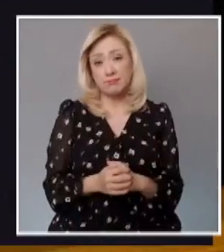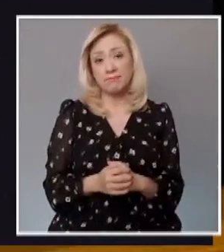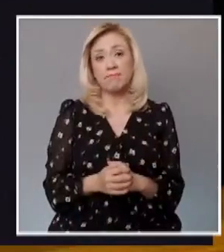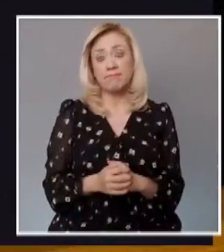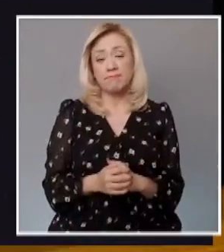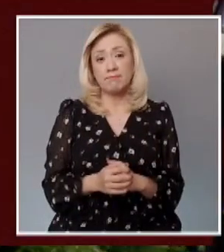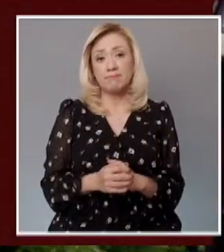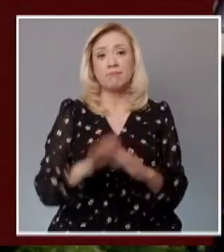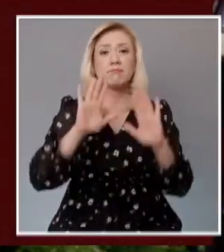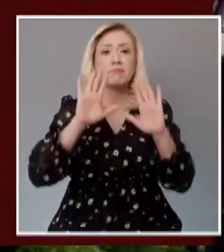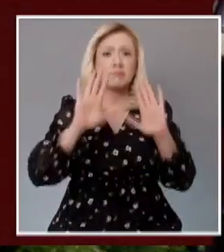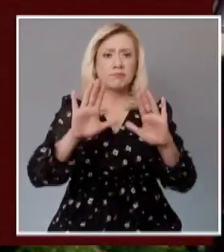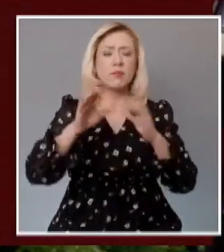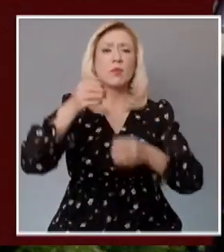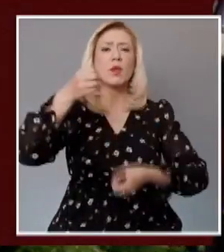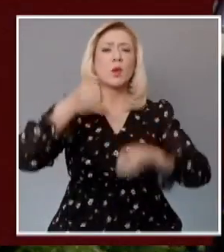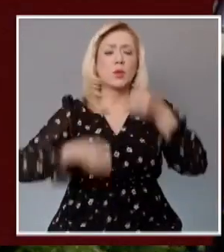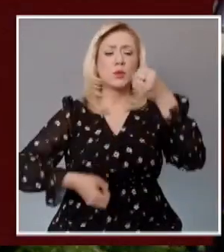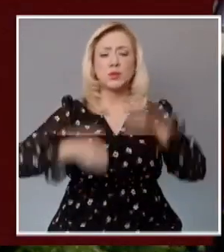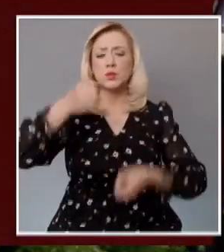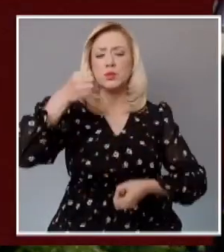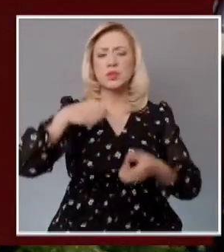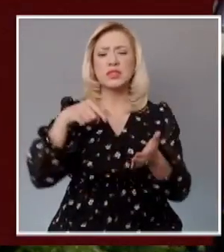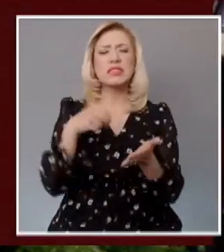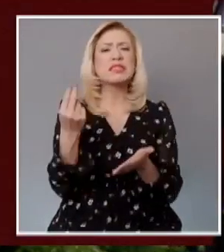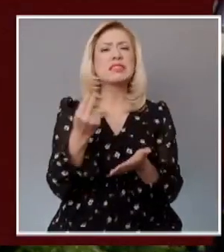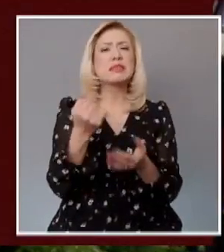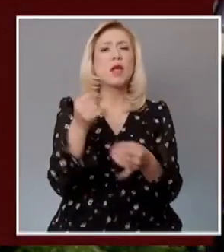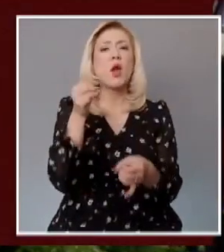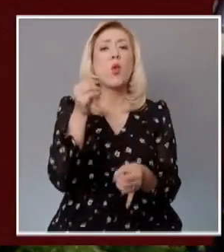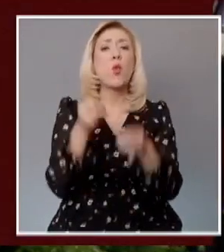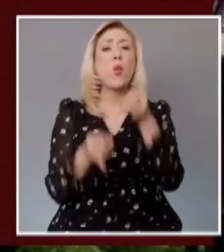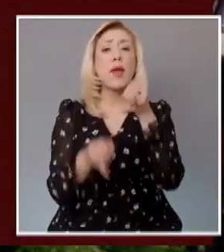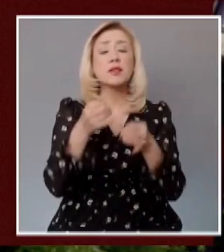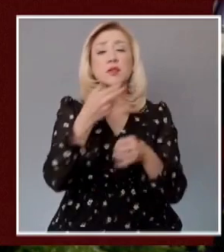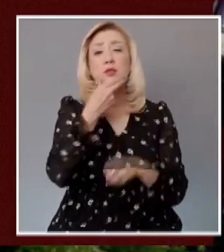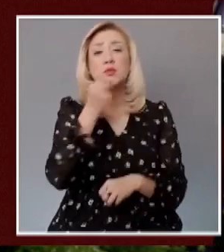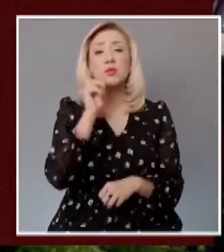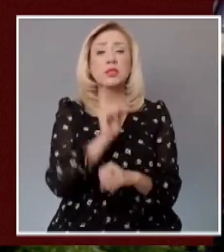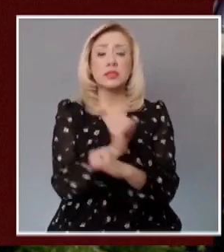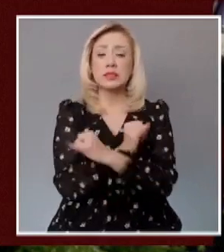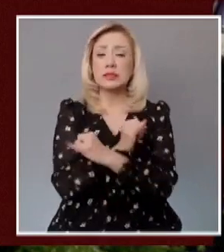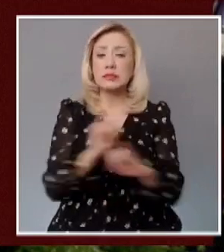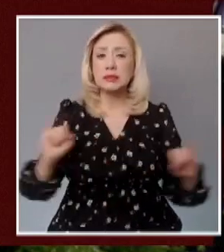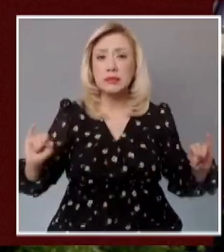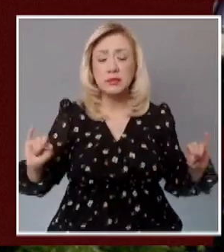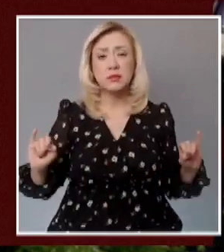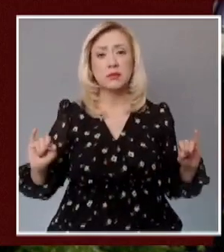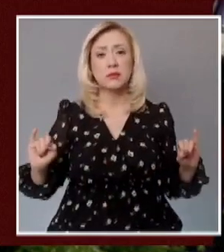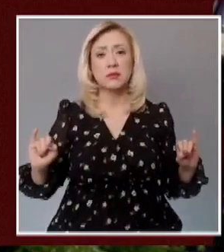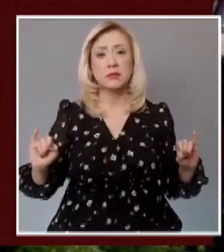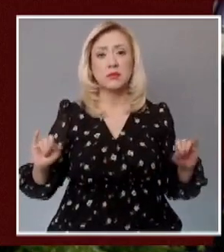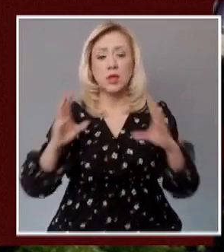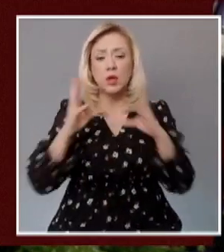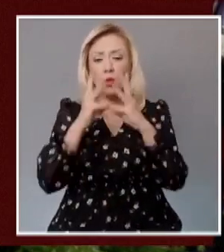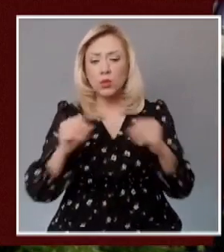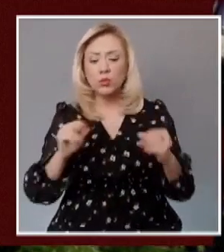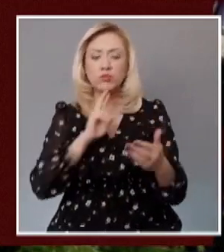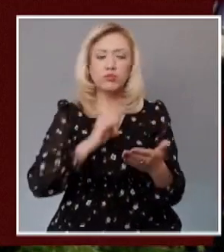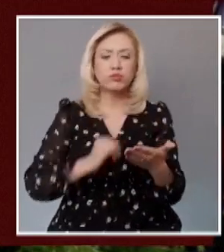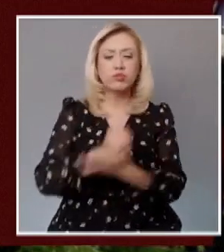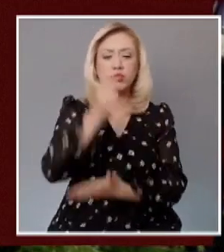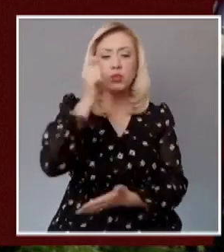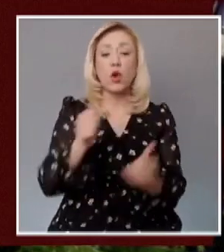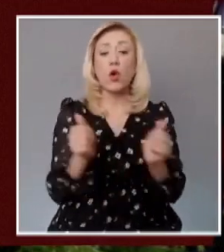La justicia requiere de jueces independientes que resuelvan conforme a los principios y los derechos reconocidos por